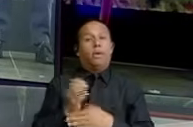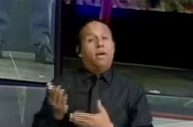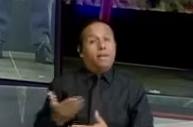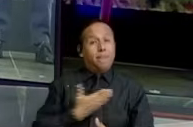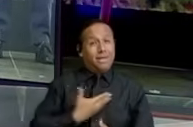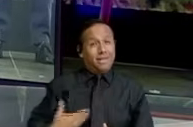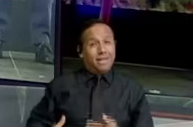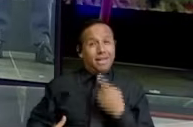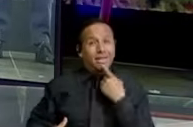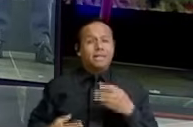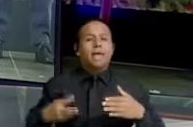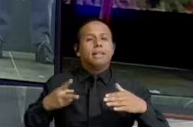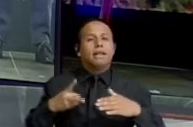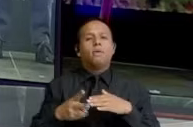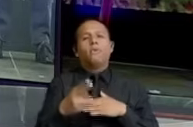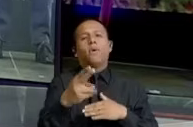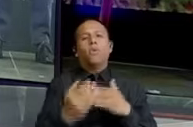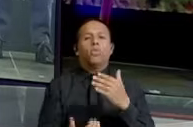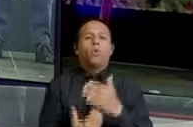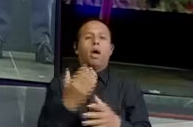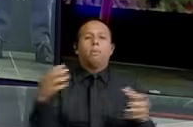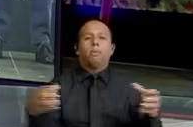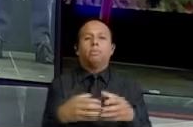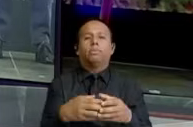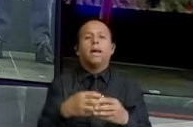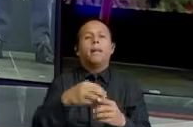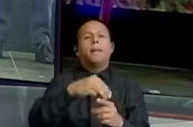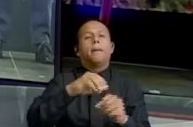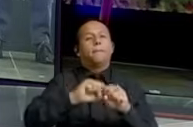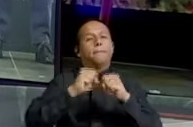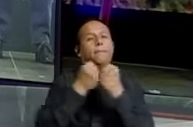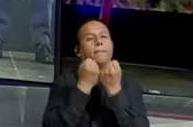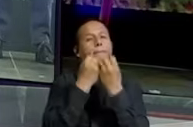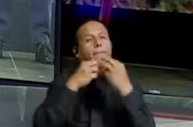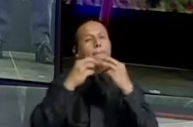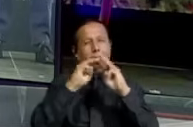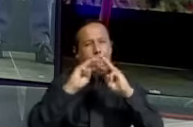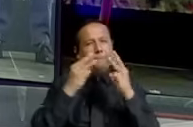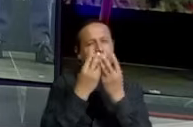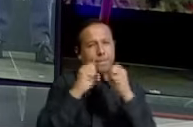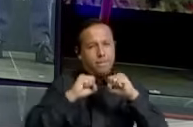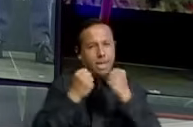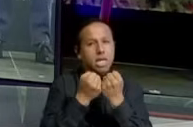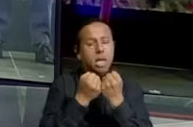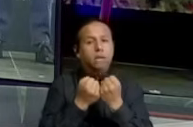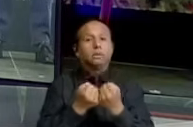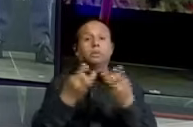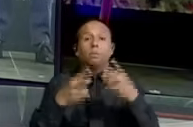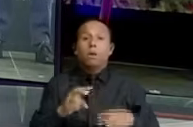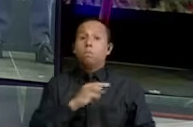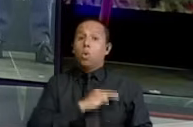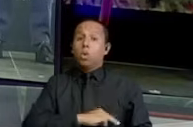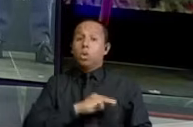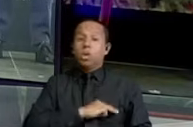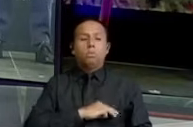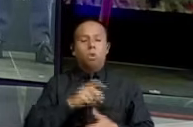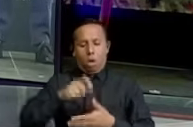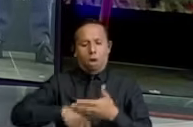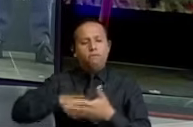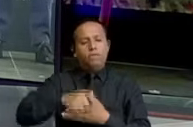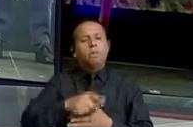atención infantil del mes en convenio con el municipio al que también le entregó una garantía soberana para un crédito caf por